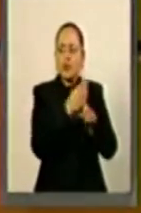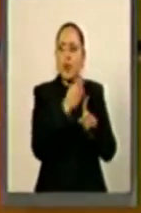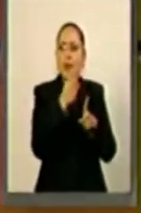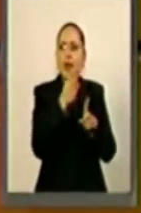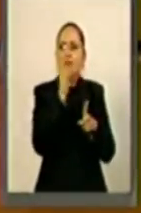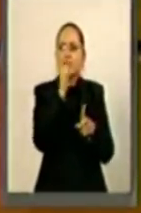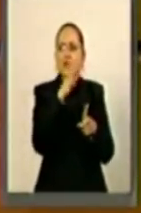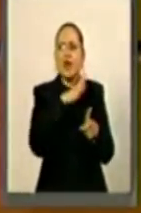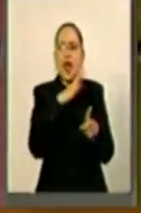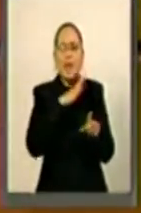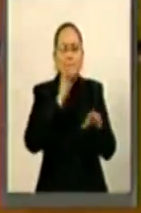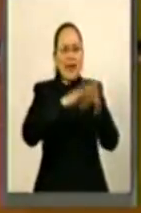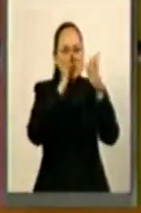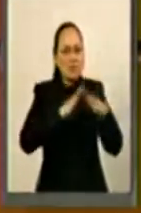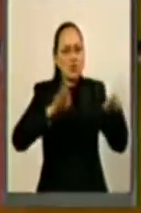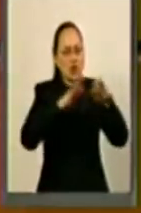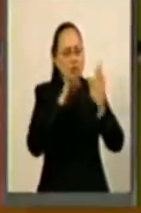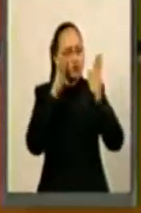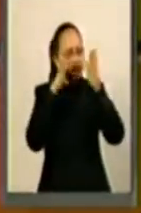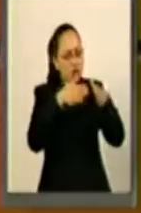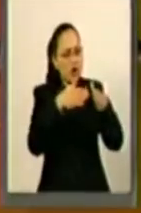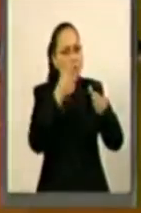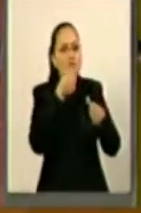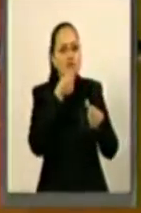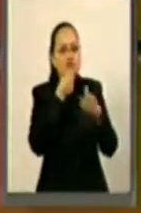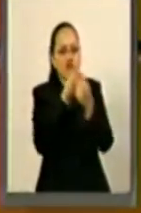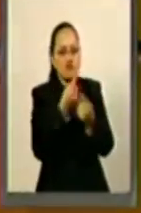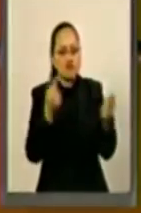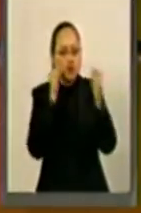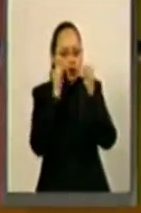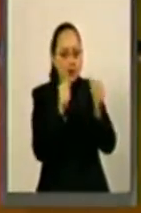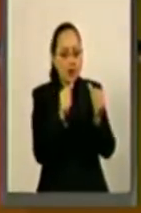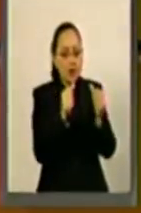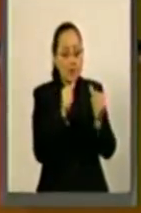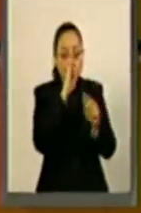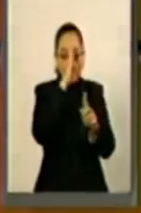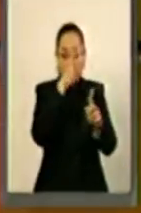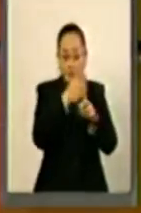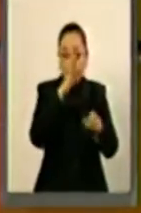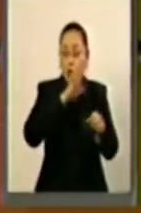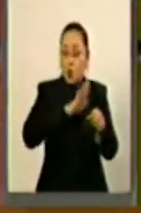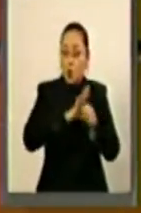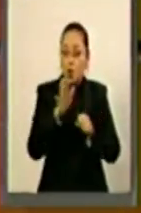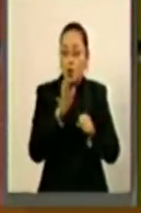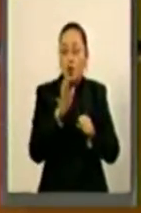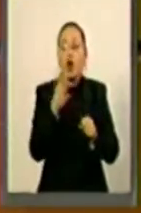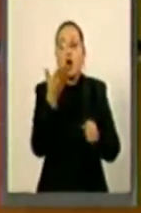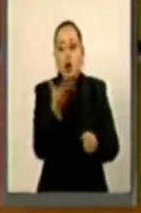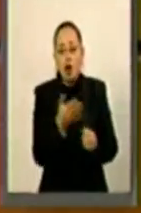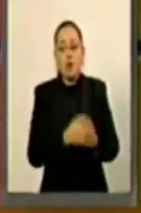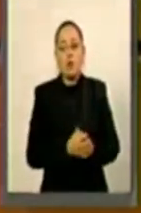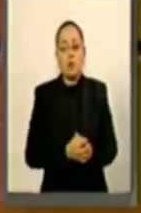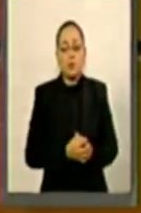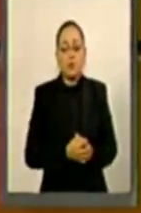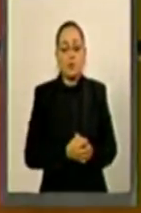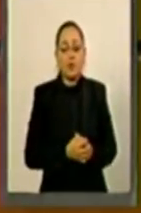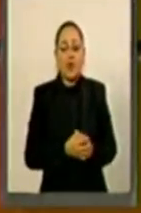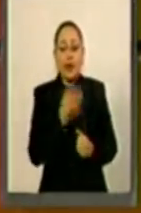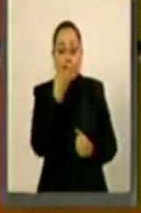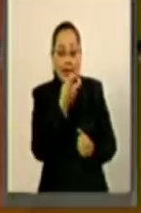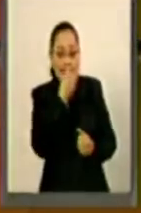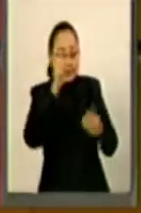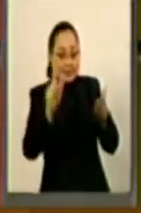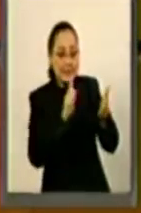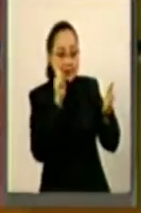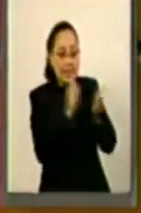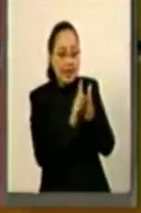superior de la niñez. En segundo lugar, el objetivo es establecer en términos de la ley